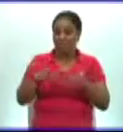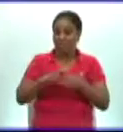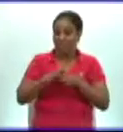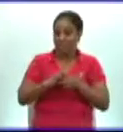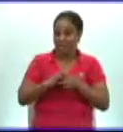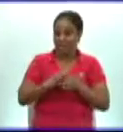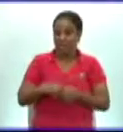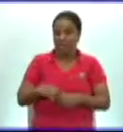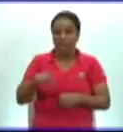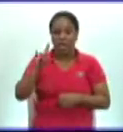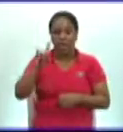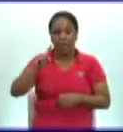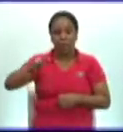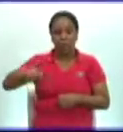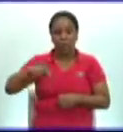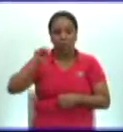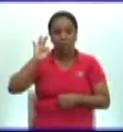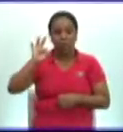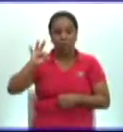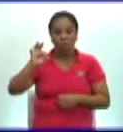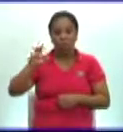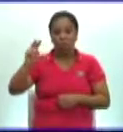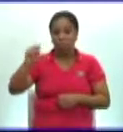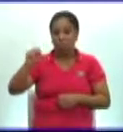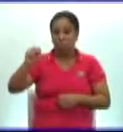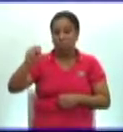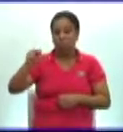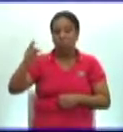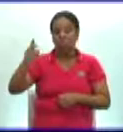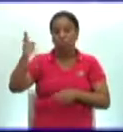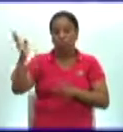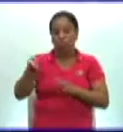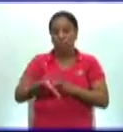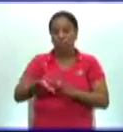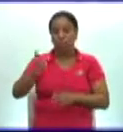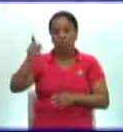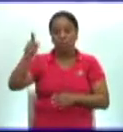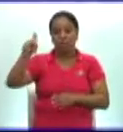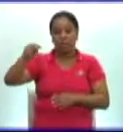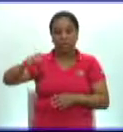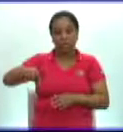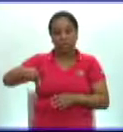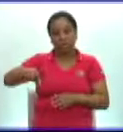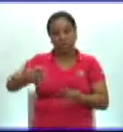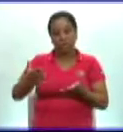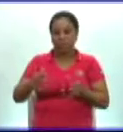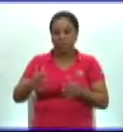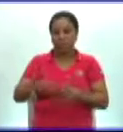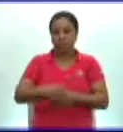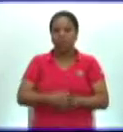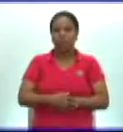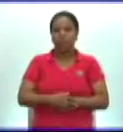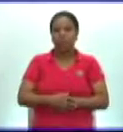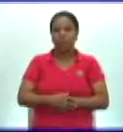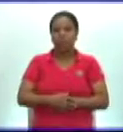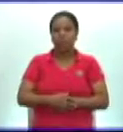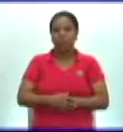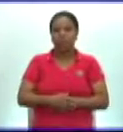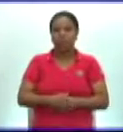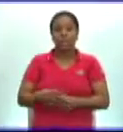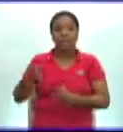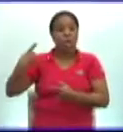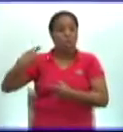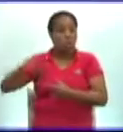de 9,8 newton sobre kilogramo aproximadamente. Y que otro